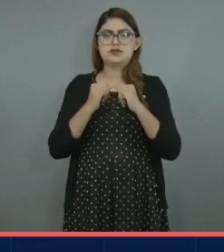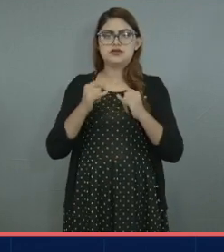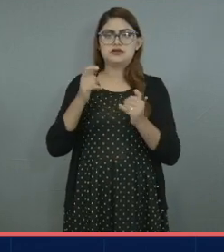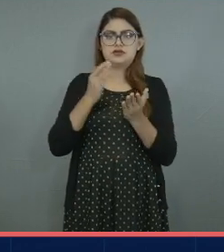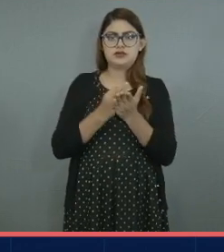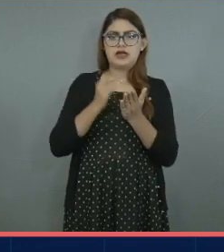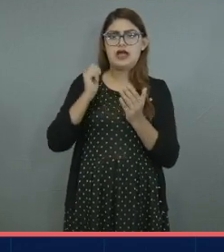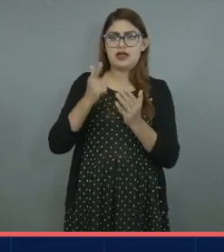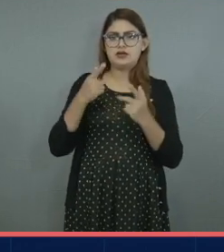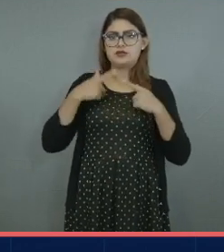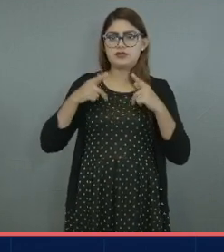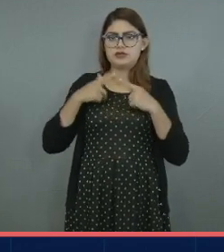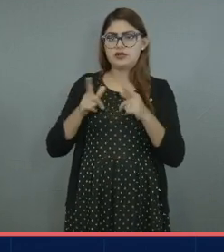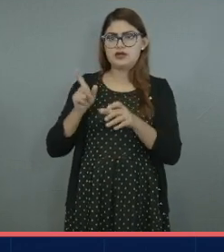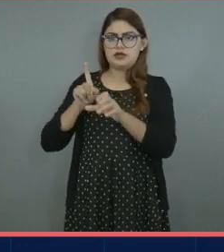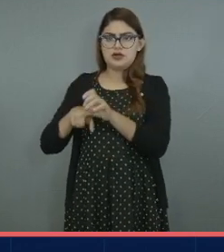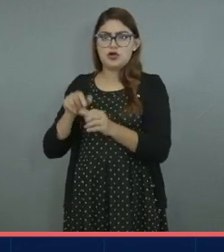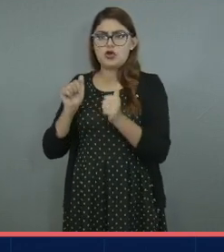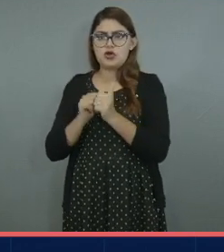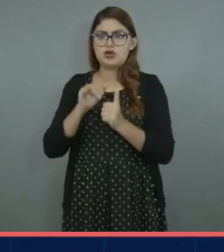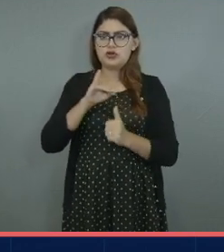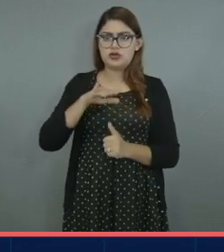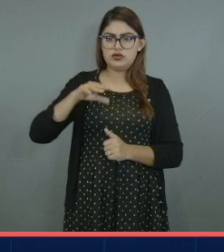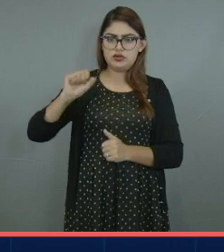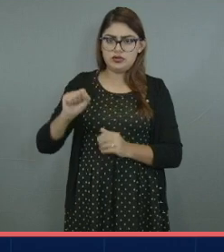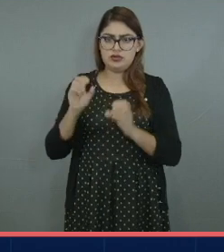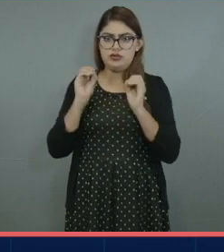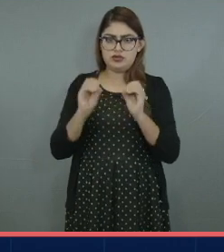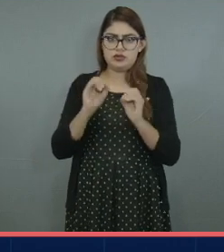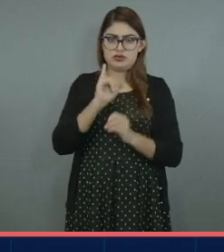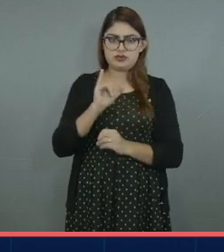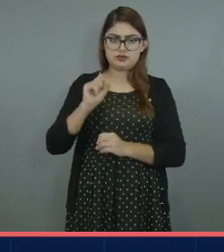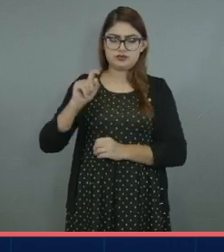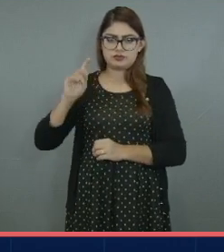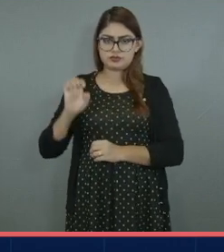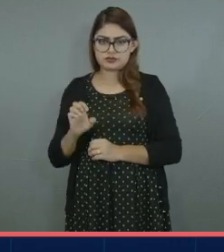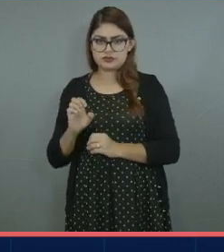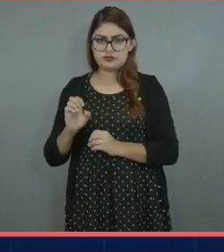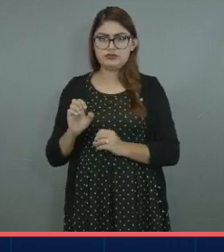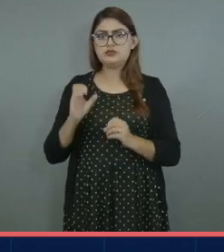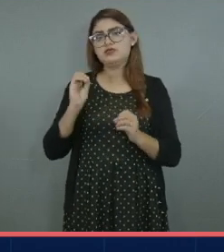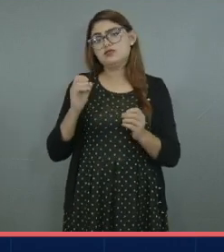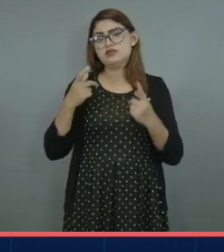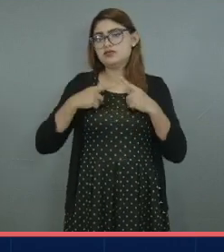al Instituto Mexicano del Seguro Social o al ISSSTE y también de cualquier mexicano.